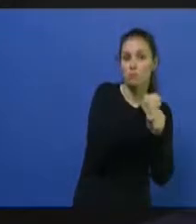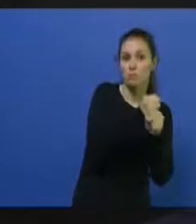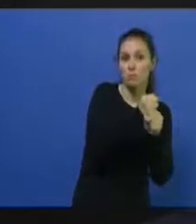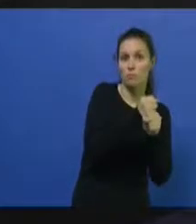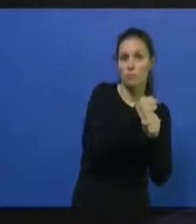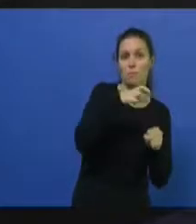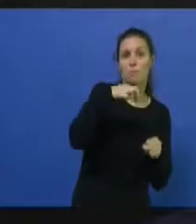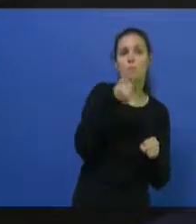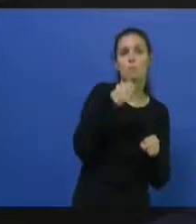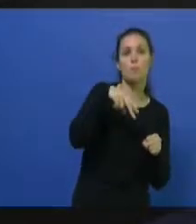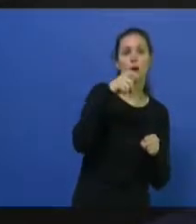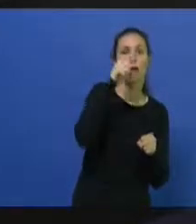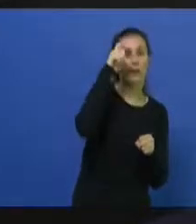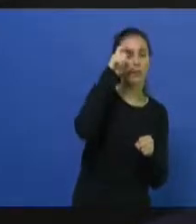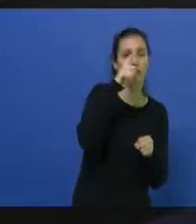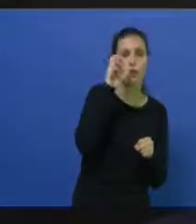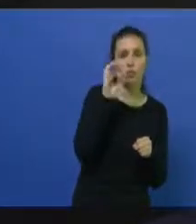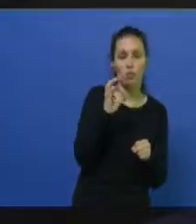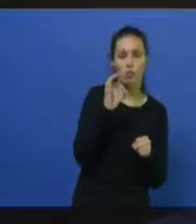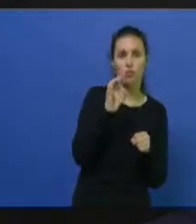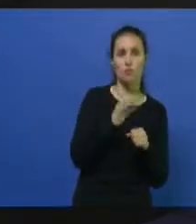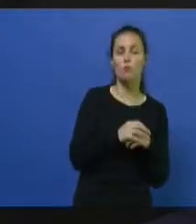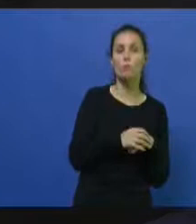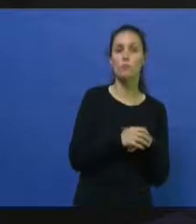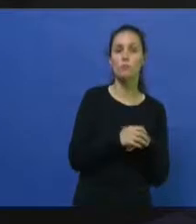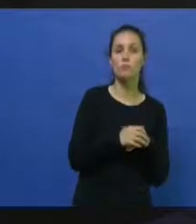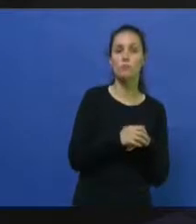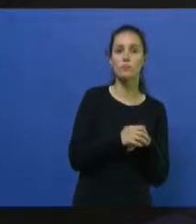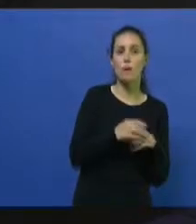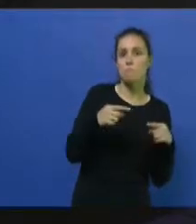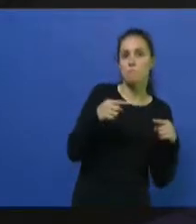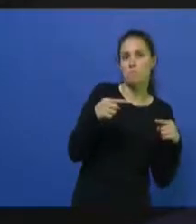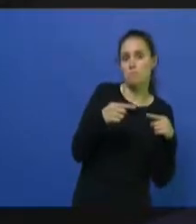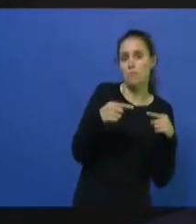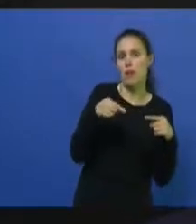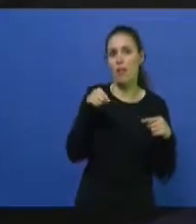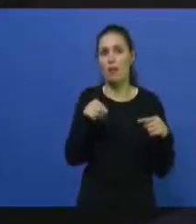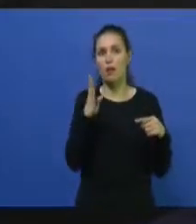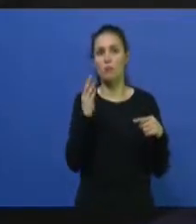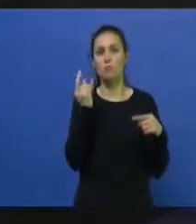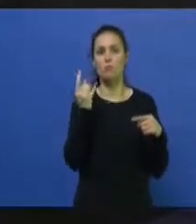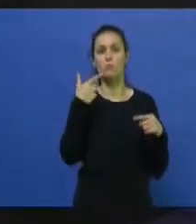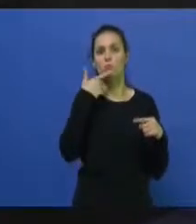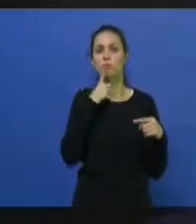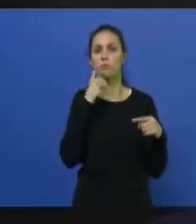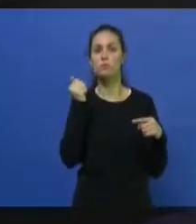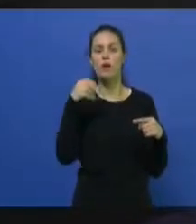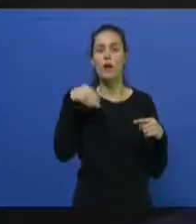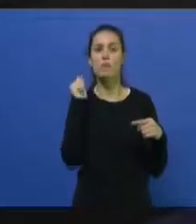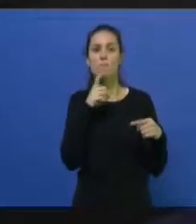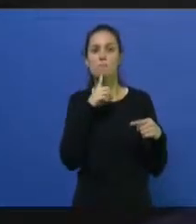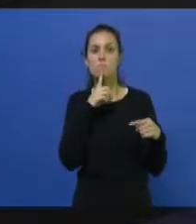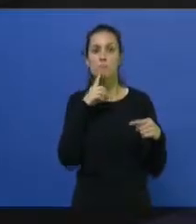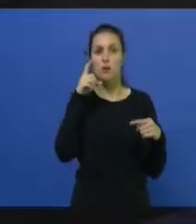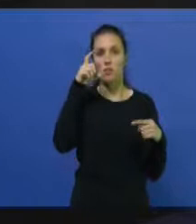Sebastián Panero. Ligó. Ajá, no me diga. Ligó, sí. Lo atendió Bustamante. No me diga. Lo atendió Bustamante. Le cuento una perlita. Dale, dale. Que es un hombre conocido.